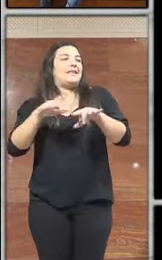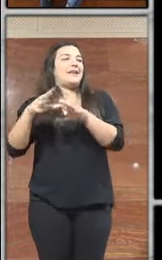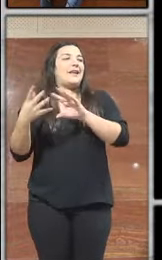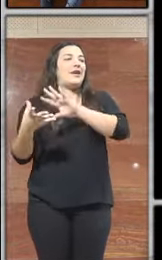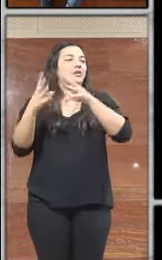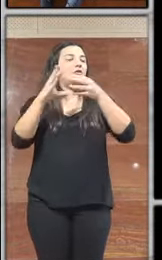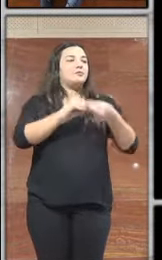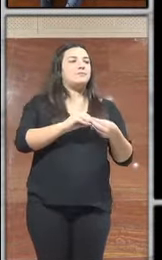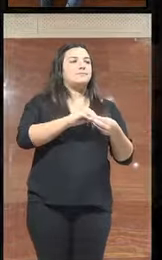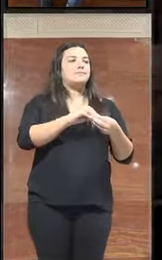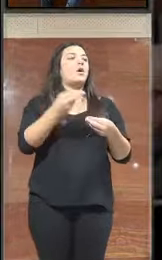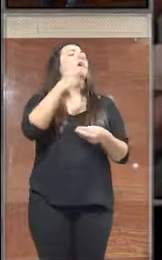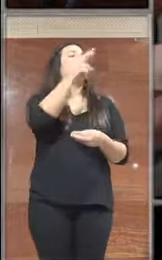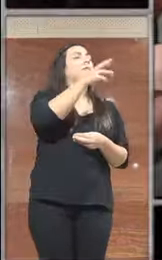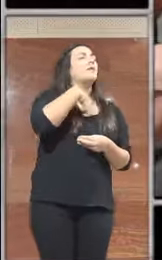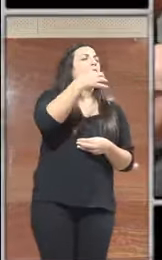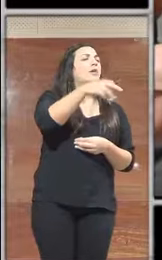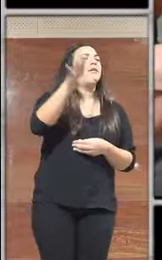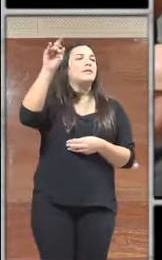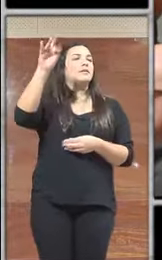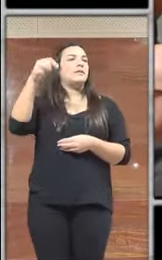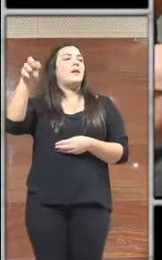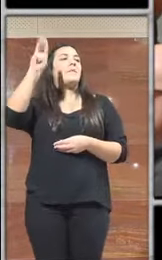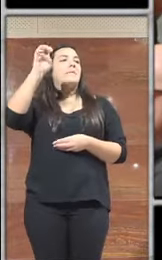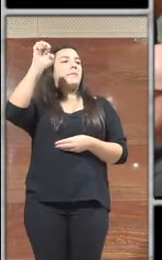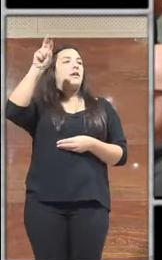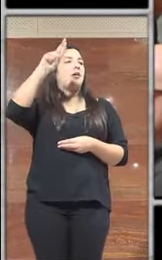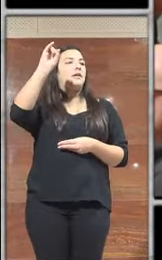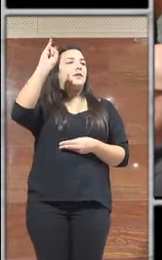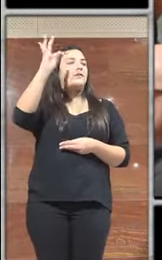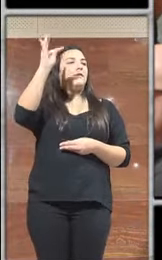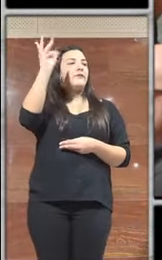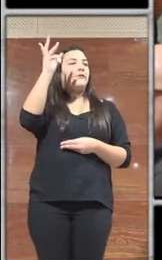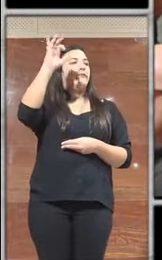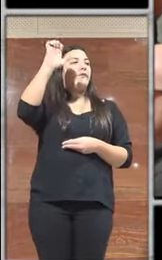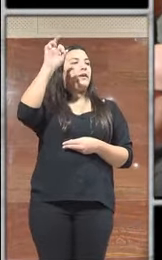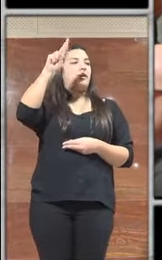adaptación de teclados periféricos todo ese tipo de cosas también conmutadores